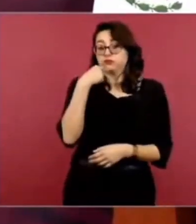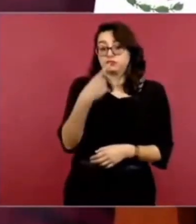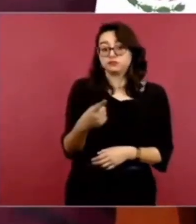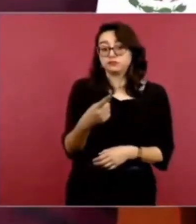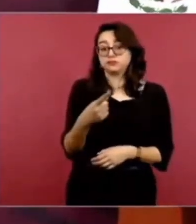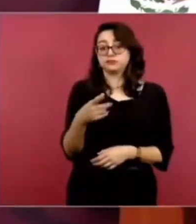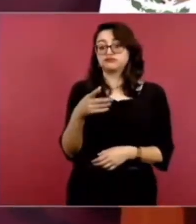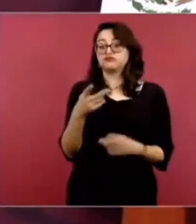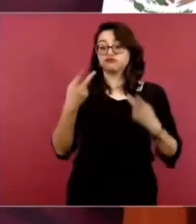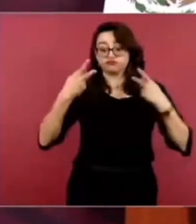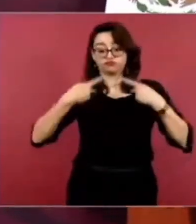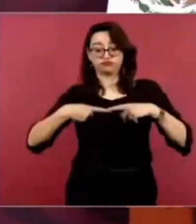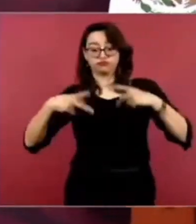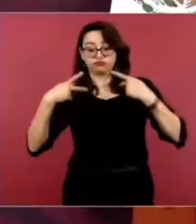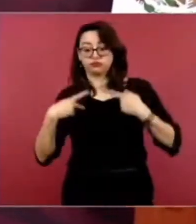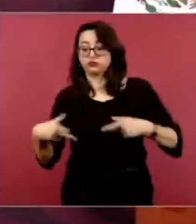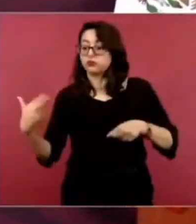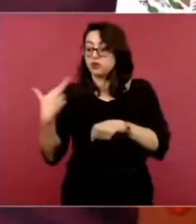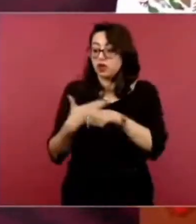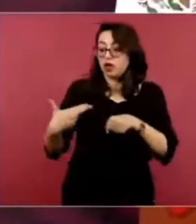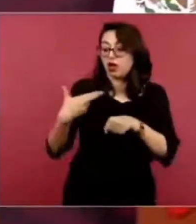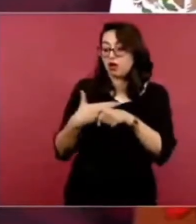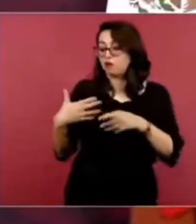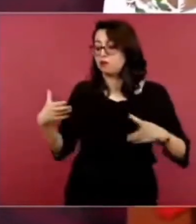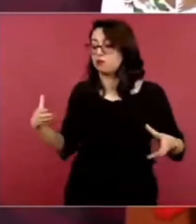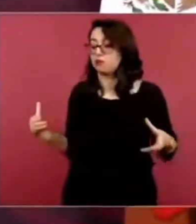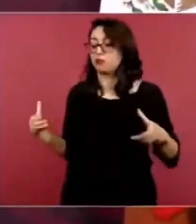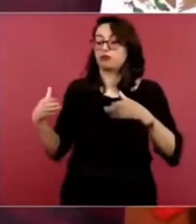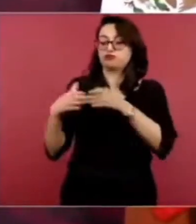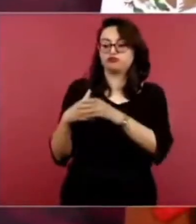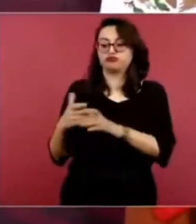creación de